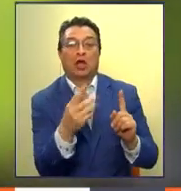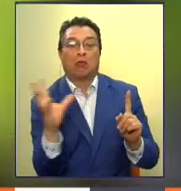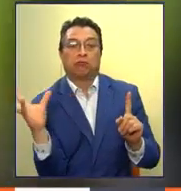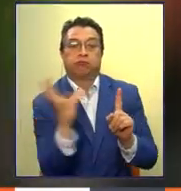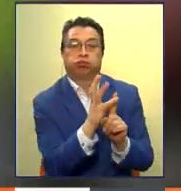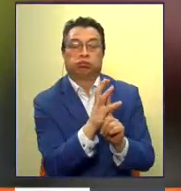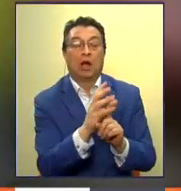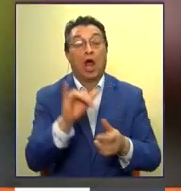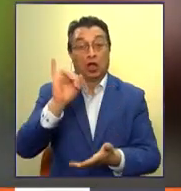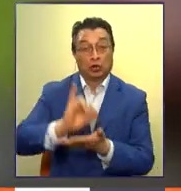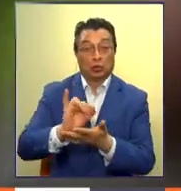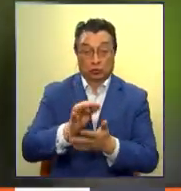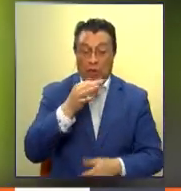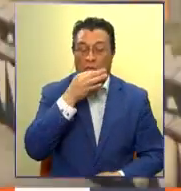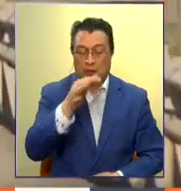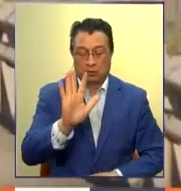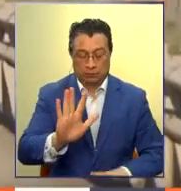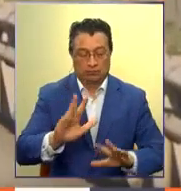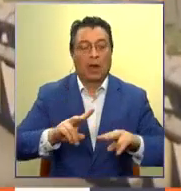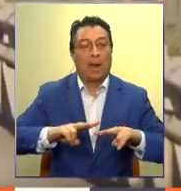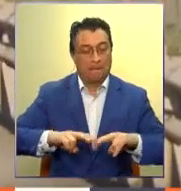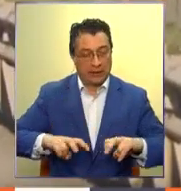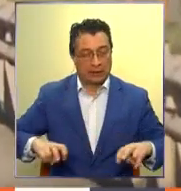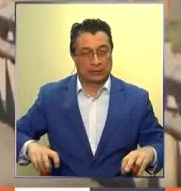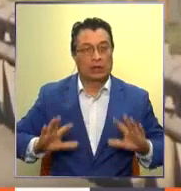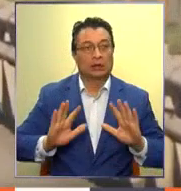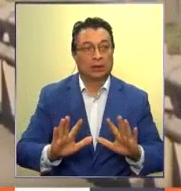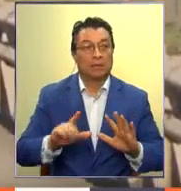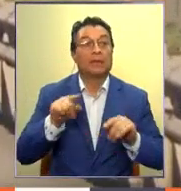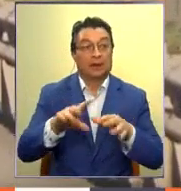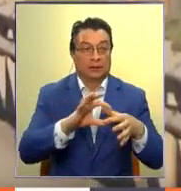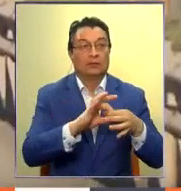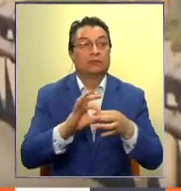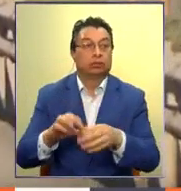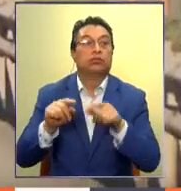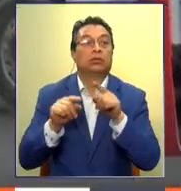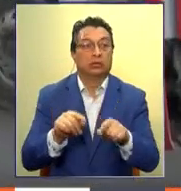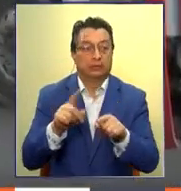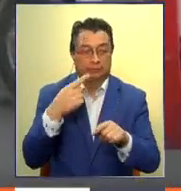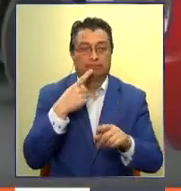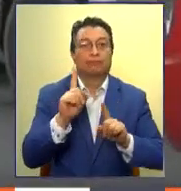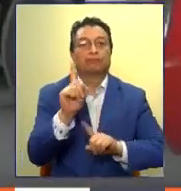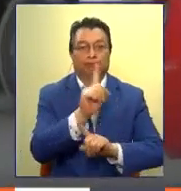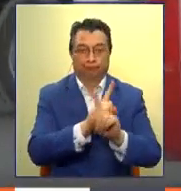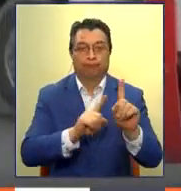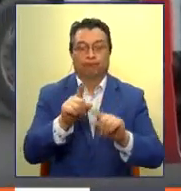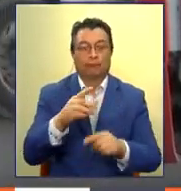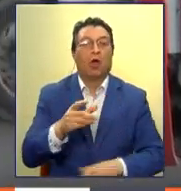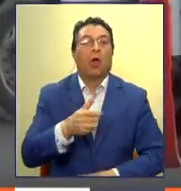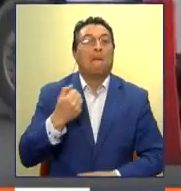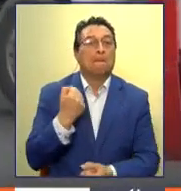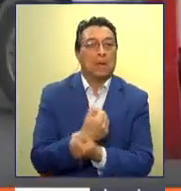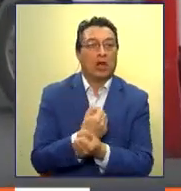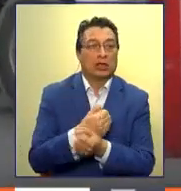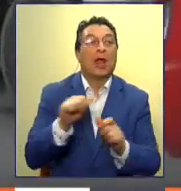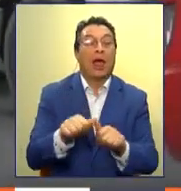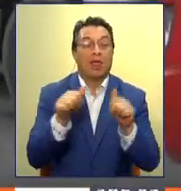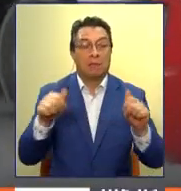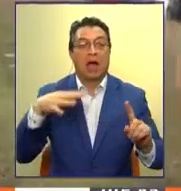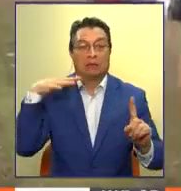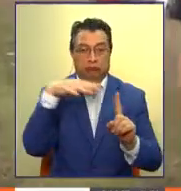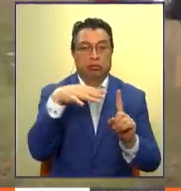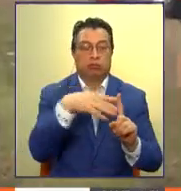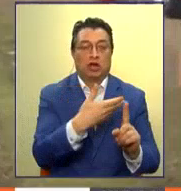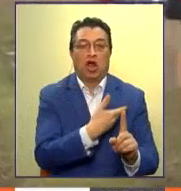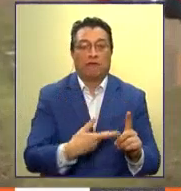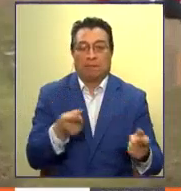institución aseguró que investigará los hechos. Episodios como estos fueron parte de los cuestionamientos a la policía. También hubo críticas al gobierno por su